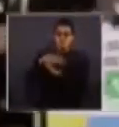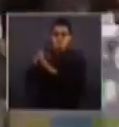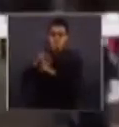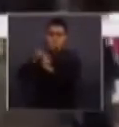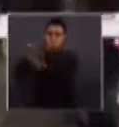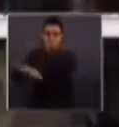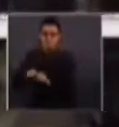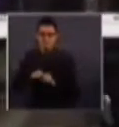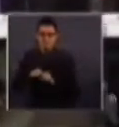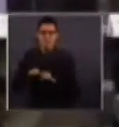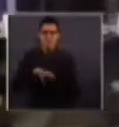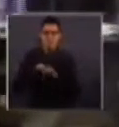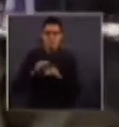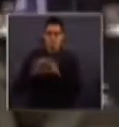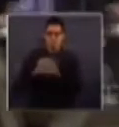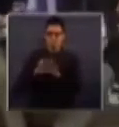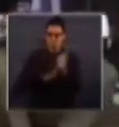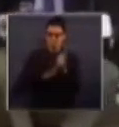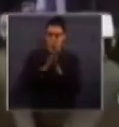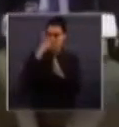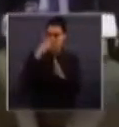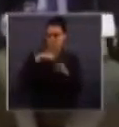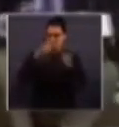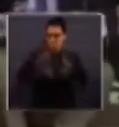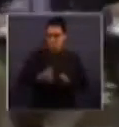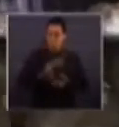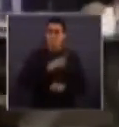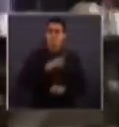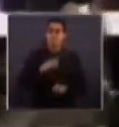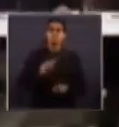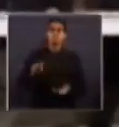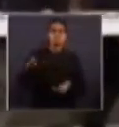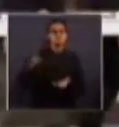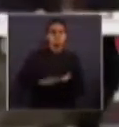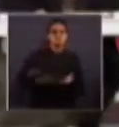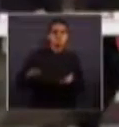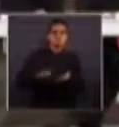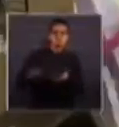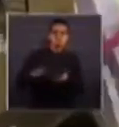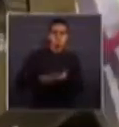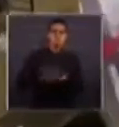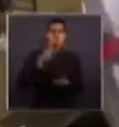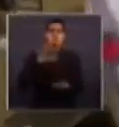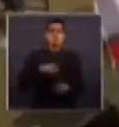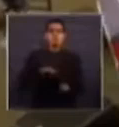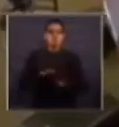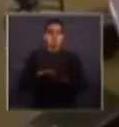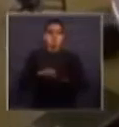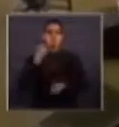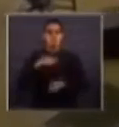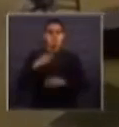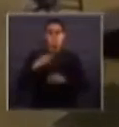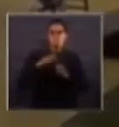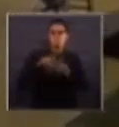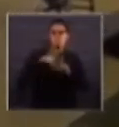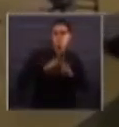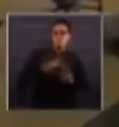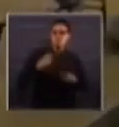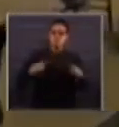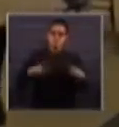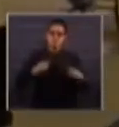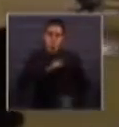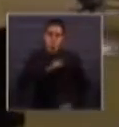justicia, la capacidad de procuración de justicia. Necesitamos duplicar, y me comprometo a duplicar los ministerios públicos, que hoy tienen que resolver alrededor de